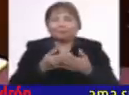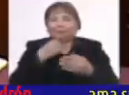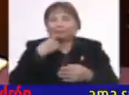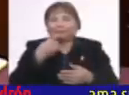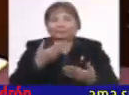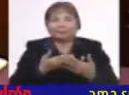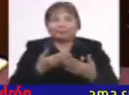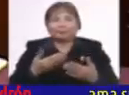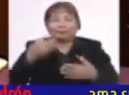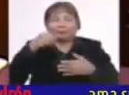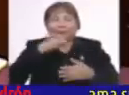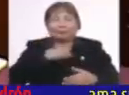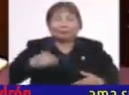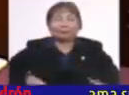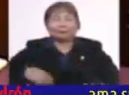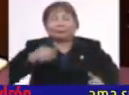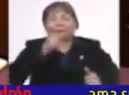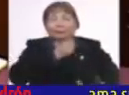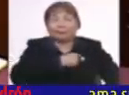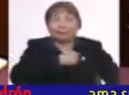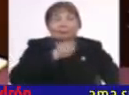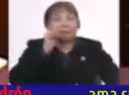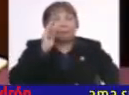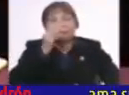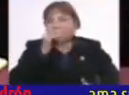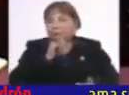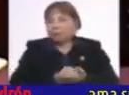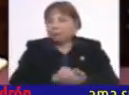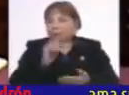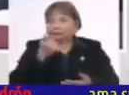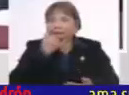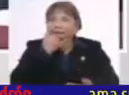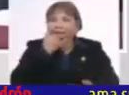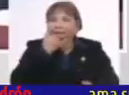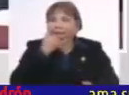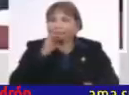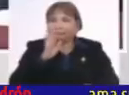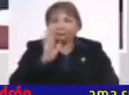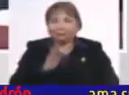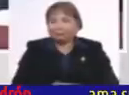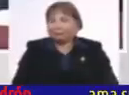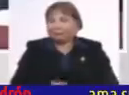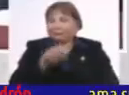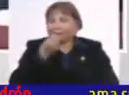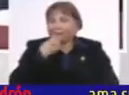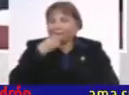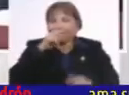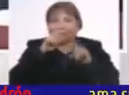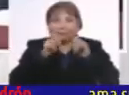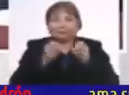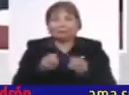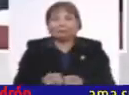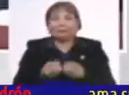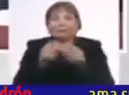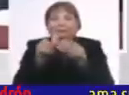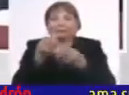el interior y parece que no me equivoqué porque le pregunté cuánto